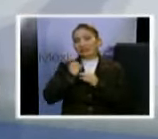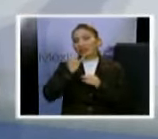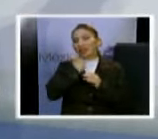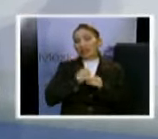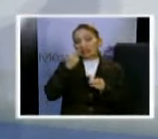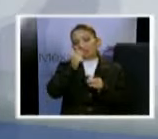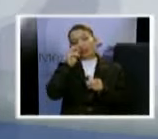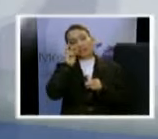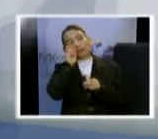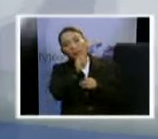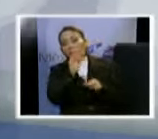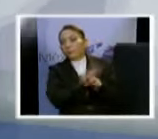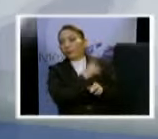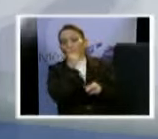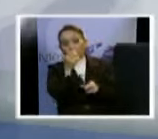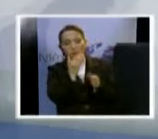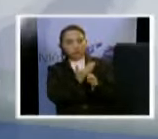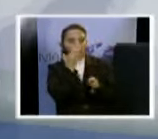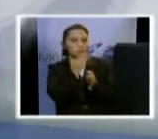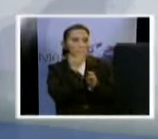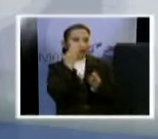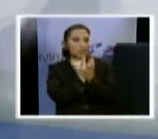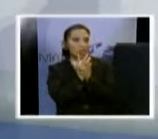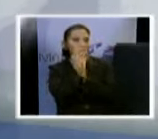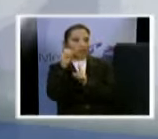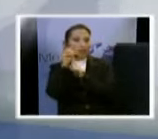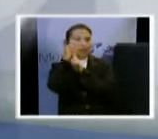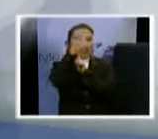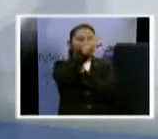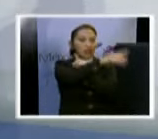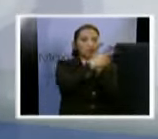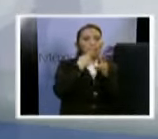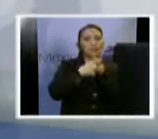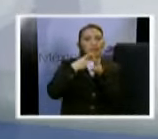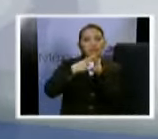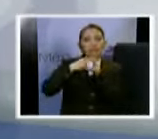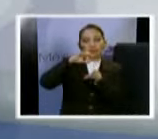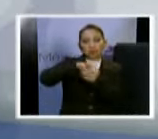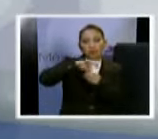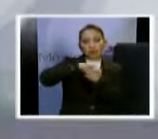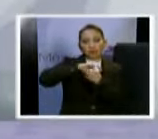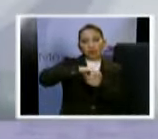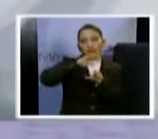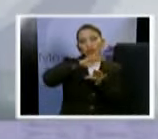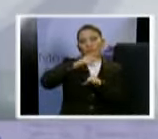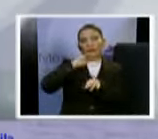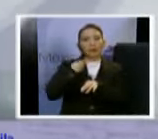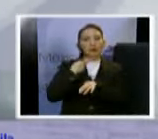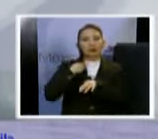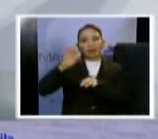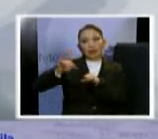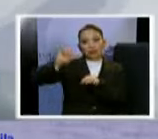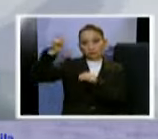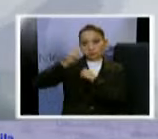lo cual en parte se debe a una marcada influencia de las matemáticas electorales sobre la política